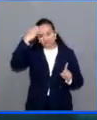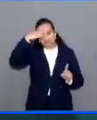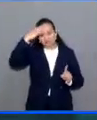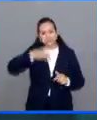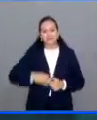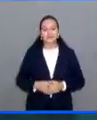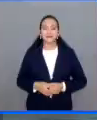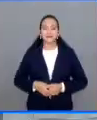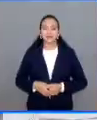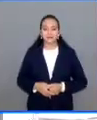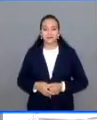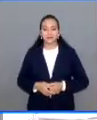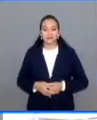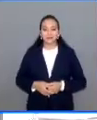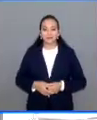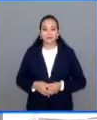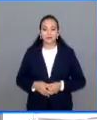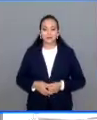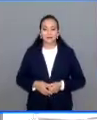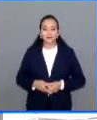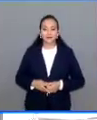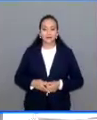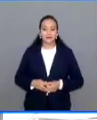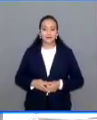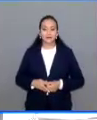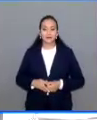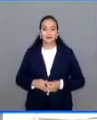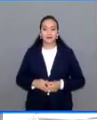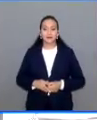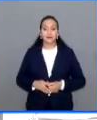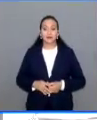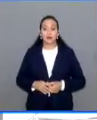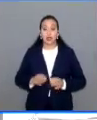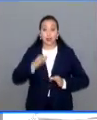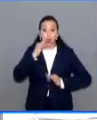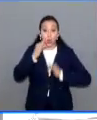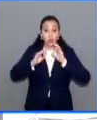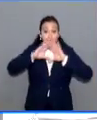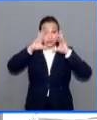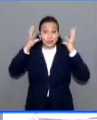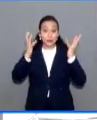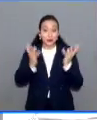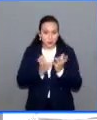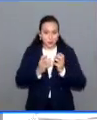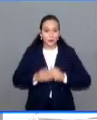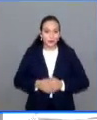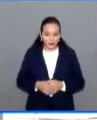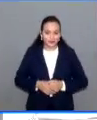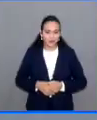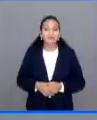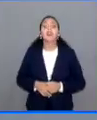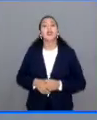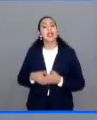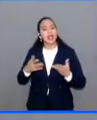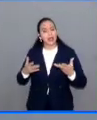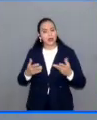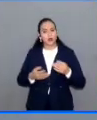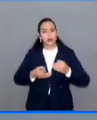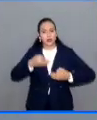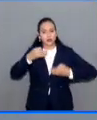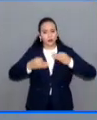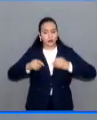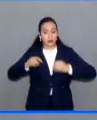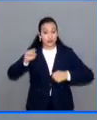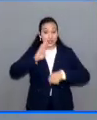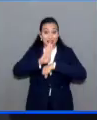Daza. Y en Noticias del Mundo, por mayoría de 4 votos a 1, el Tribunal Supremo de Brasil